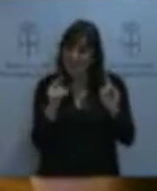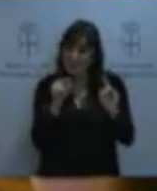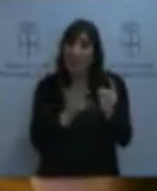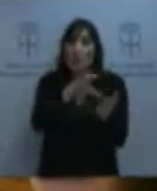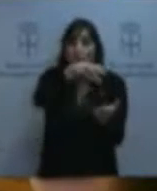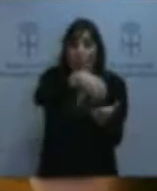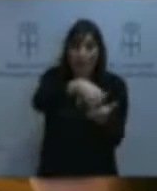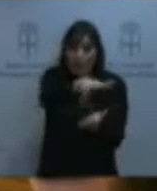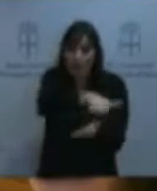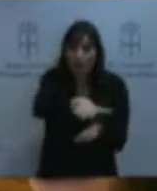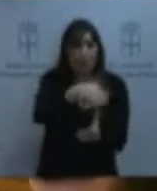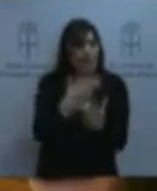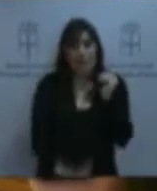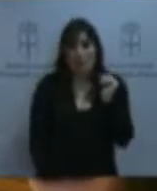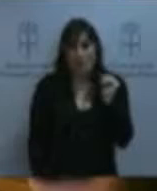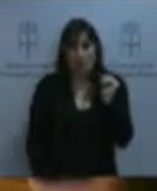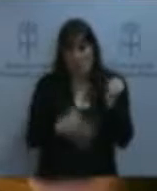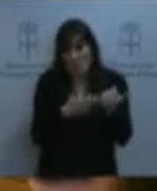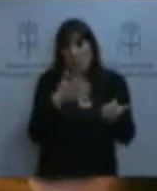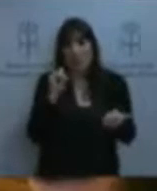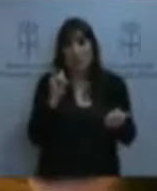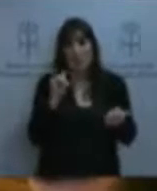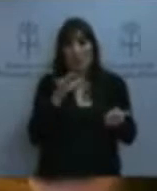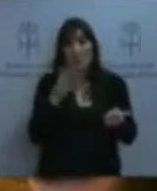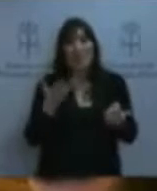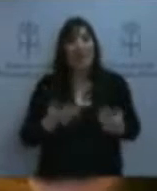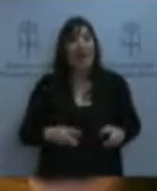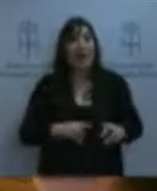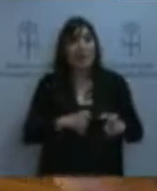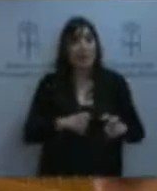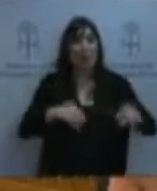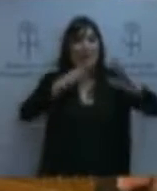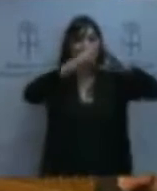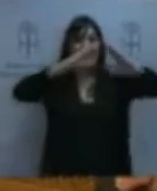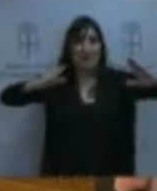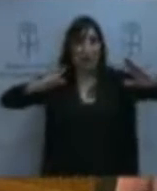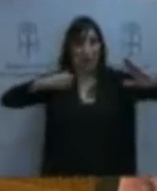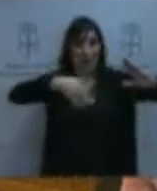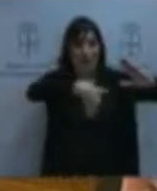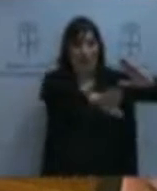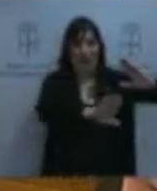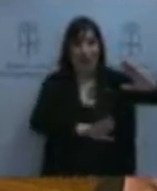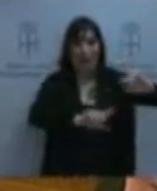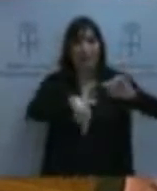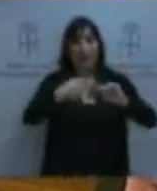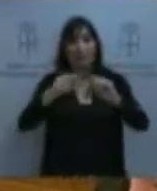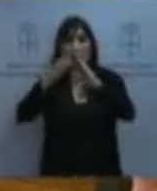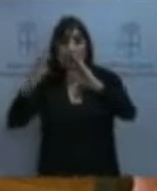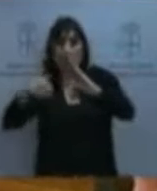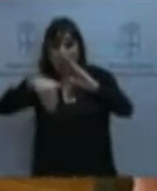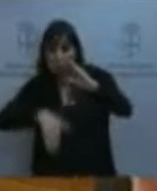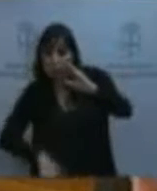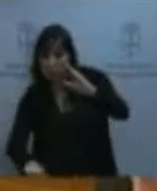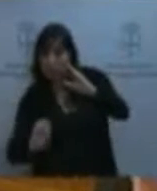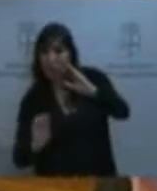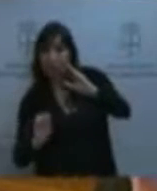Se pasó de ubicarse en un tendejón a un sótano. Y ustedes ni mencionaron ninguna